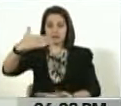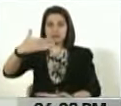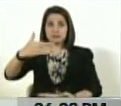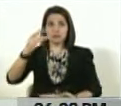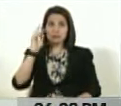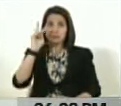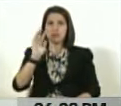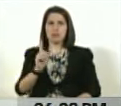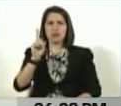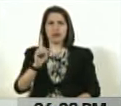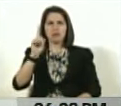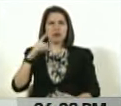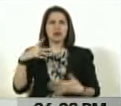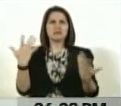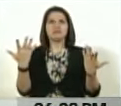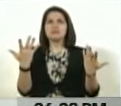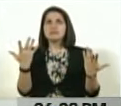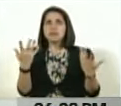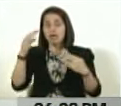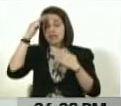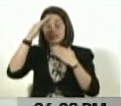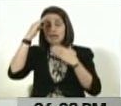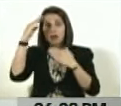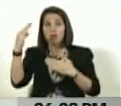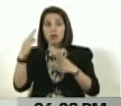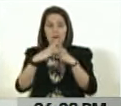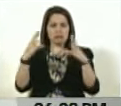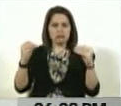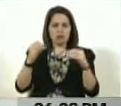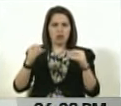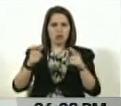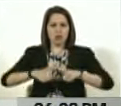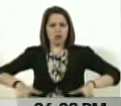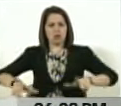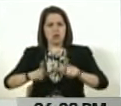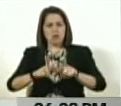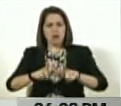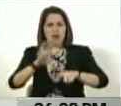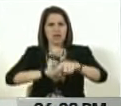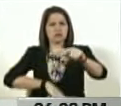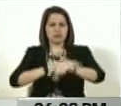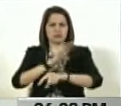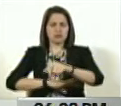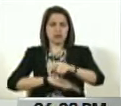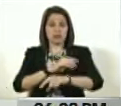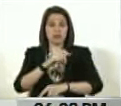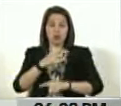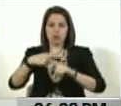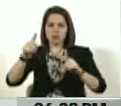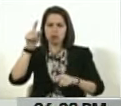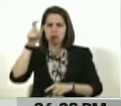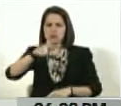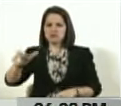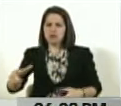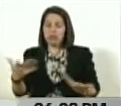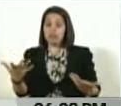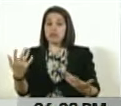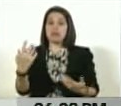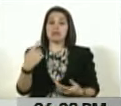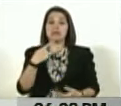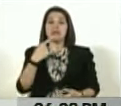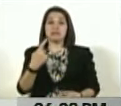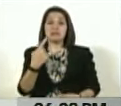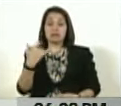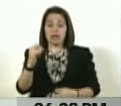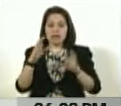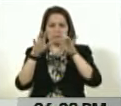favor, otro mensaje, saludos al gran equipo desde Valle Guanape, estado Anzoátegui. Aquí otra persona que dice, Tania Jiménez, cuento con